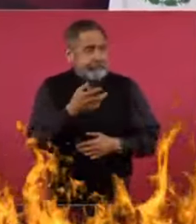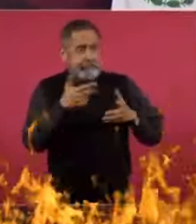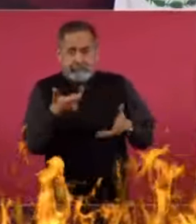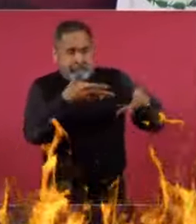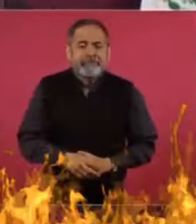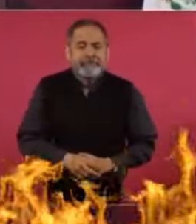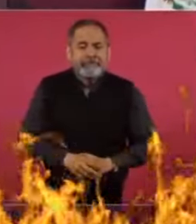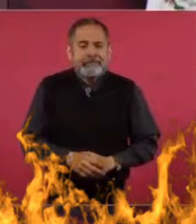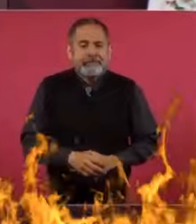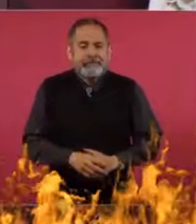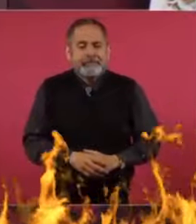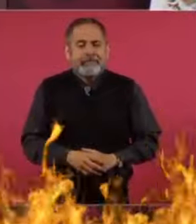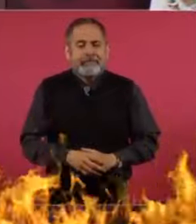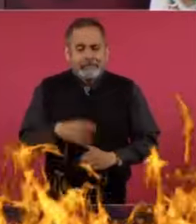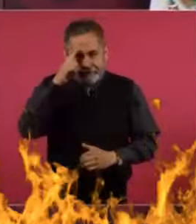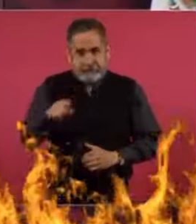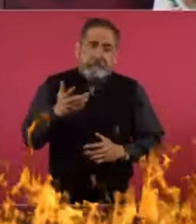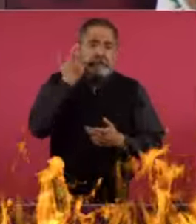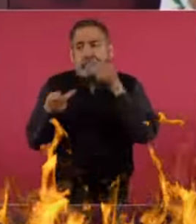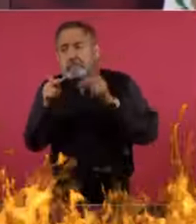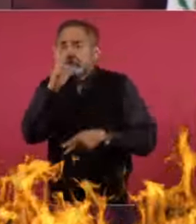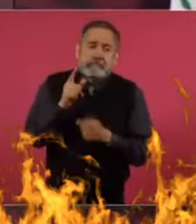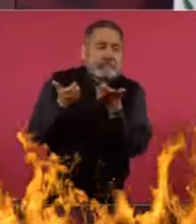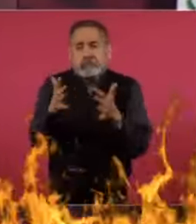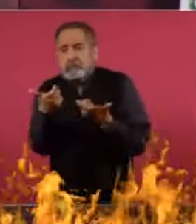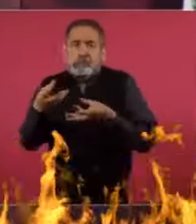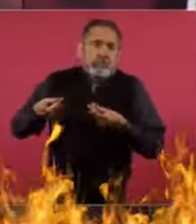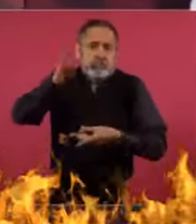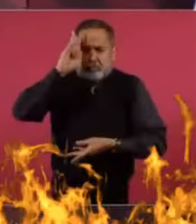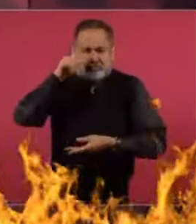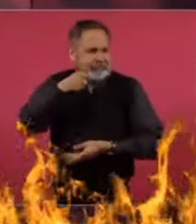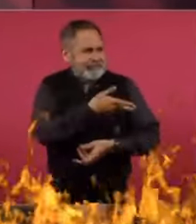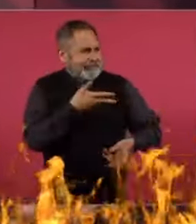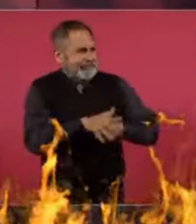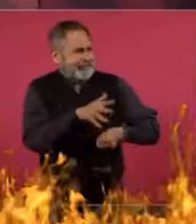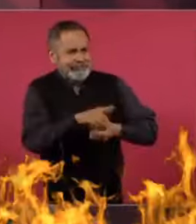dinero. Para que no usen eso de pretexto, ¿no? De excusa de que